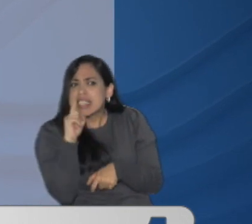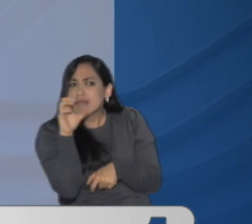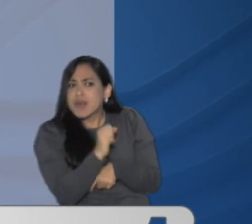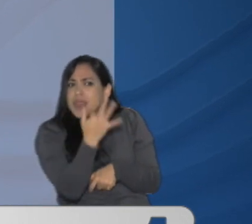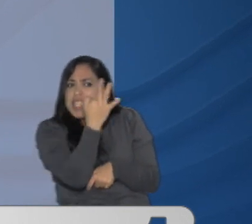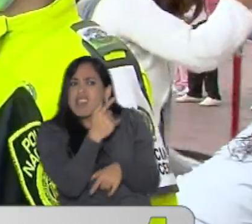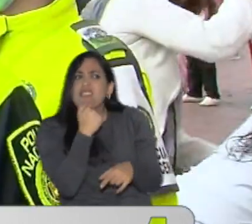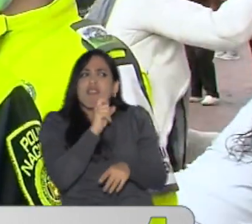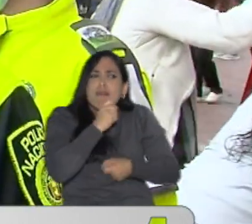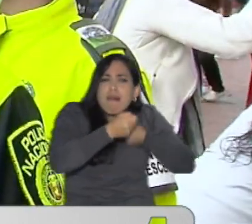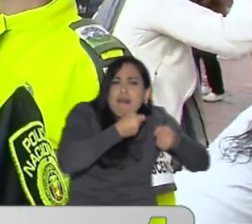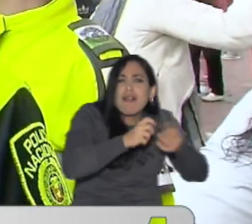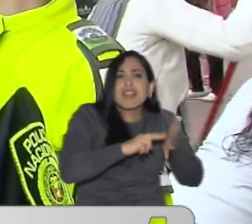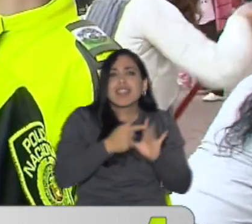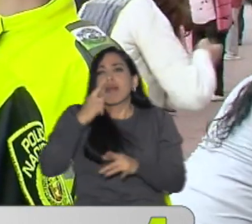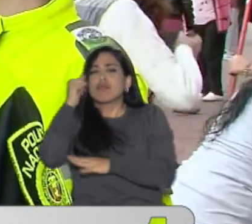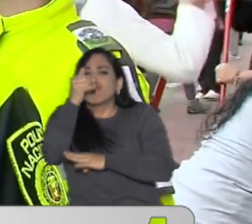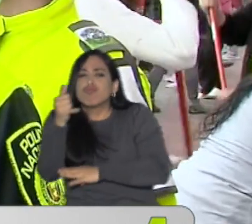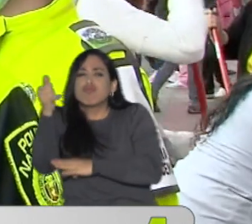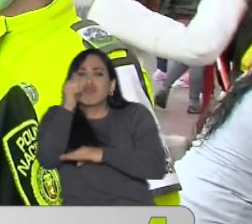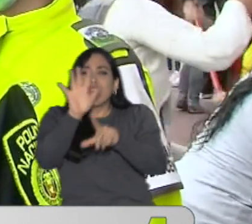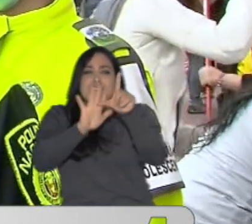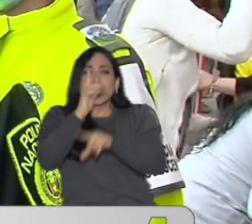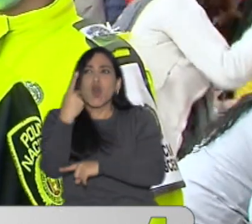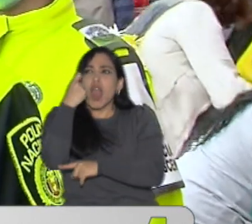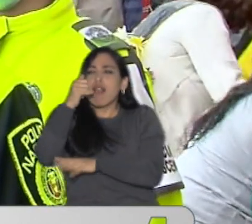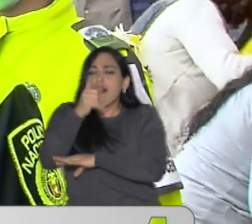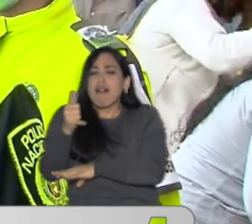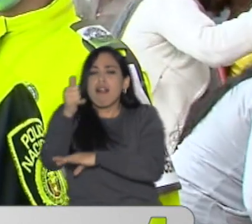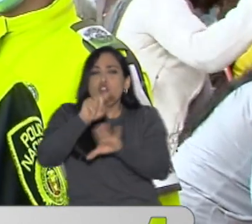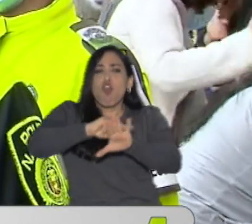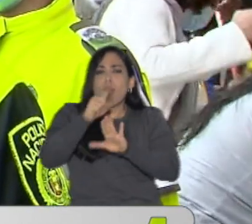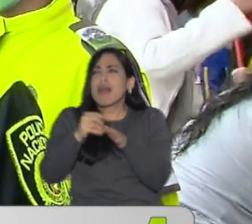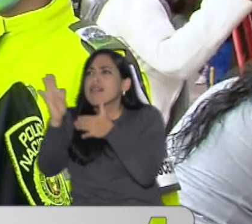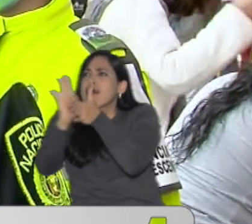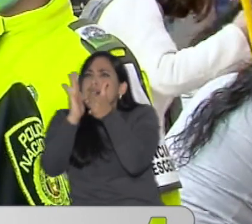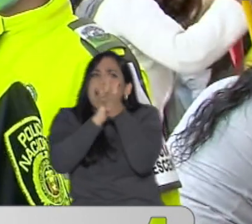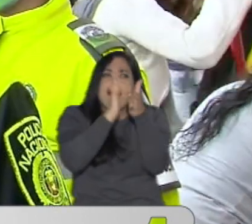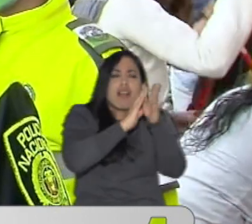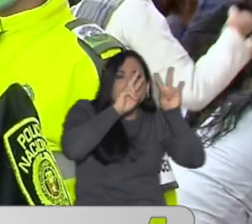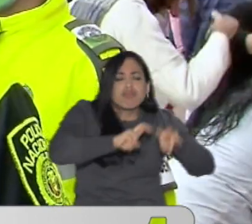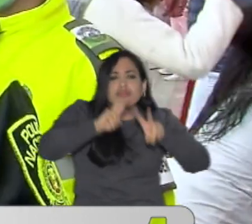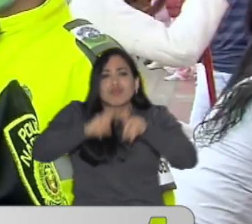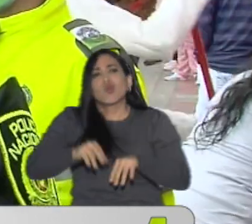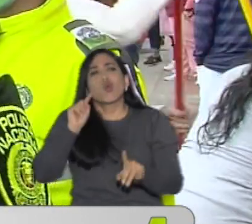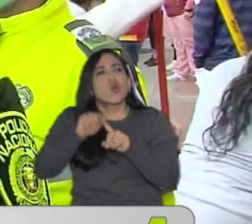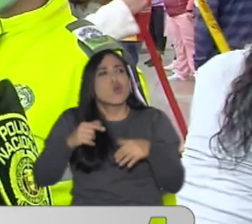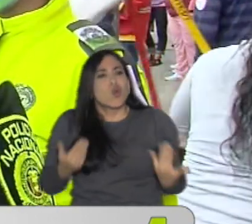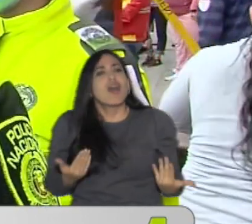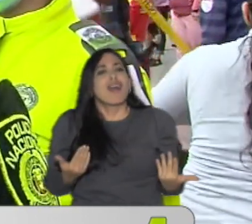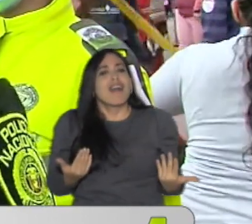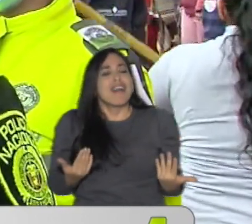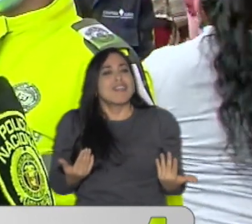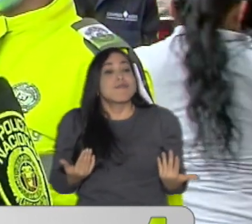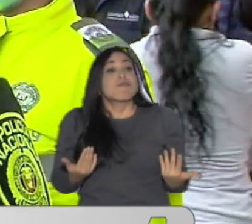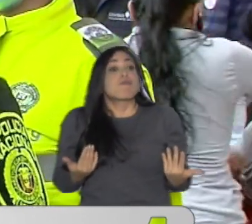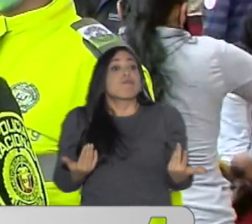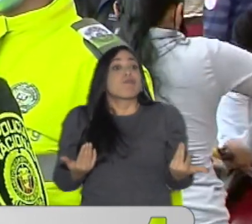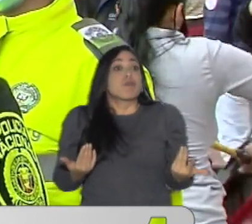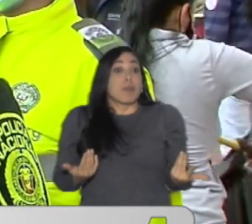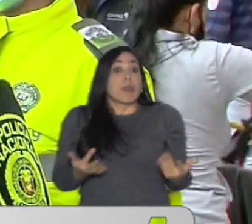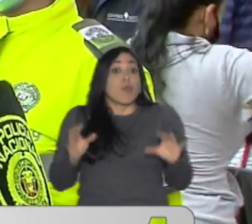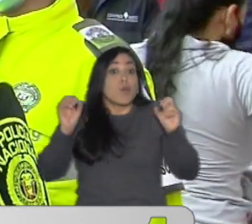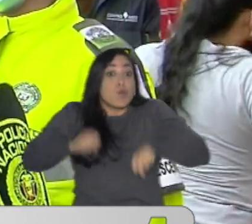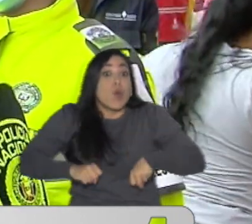la recolección de los elementos fílmicos que quedaron en el día de ayer, precisamente para allegarlos, vuelvo y repito, y obviamente que